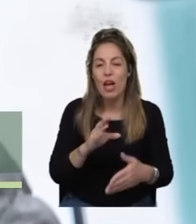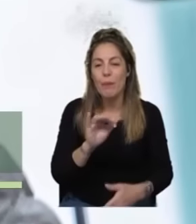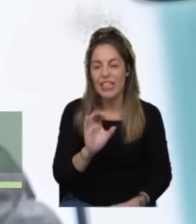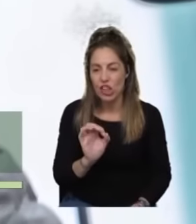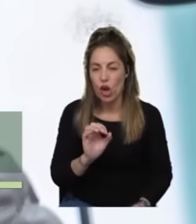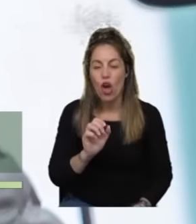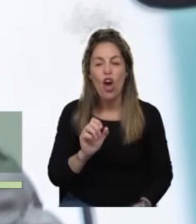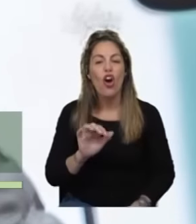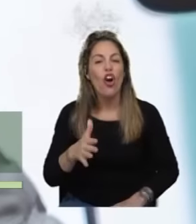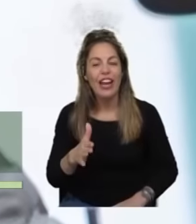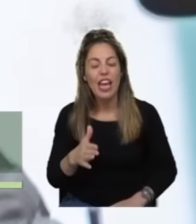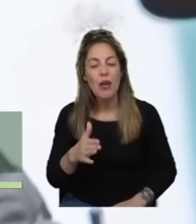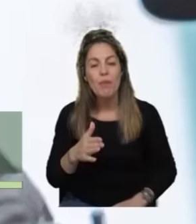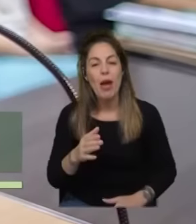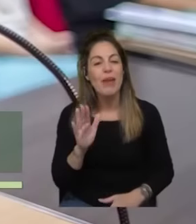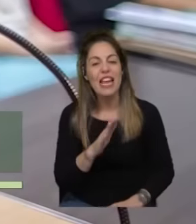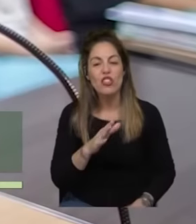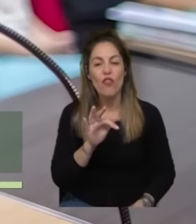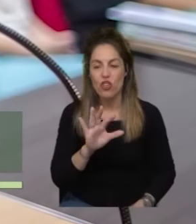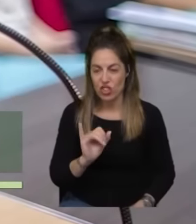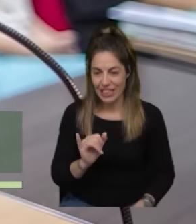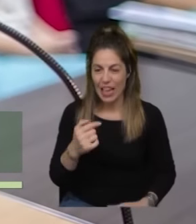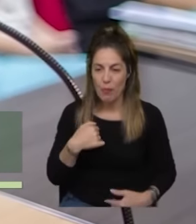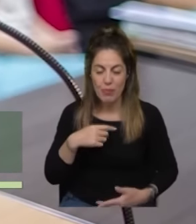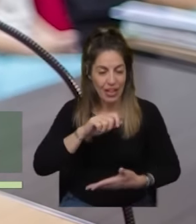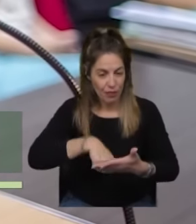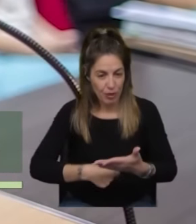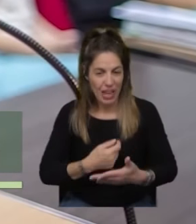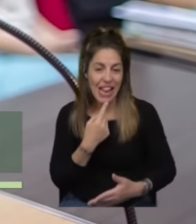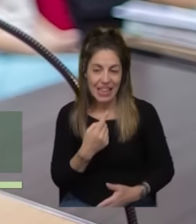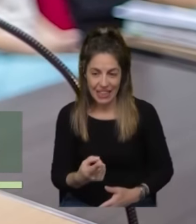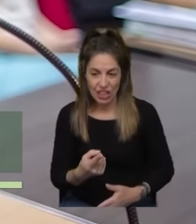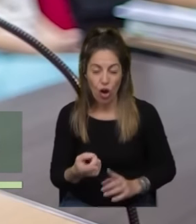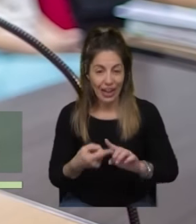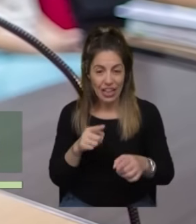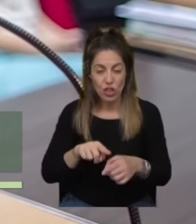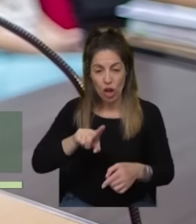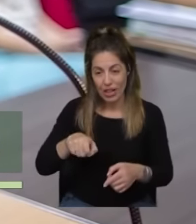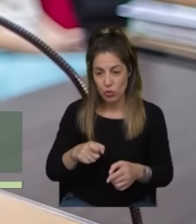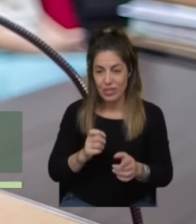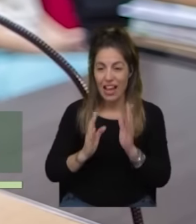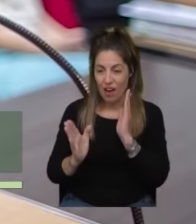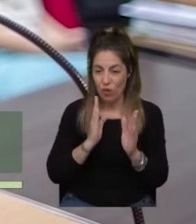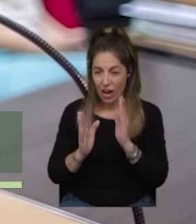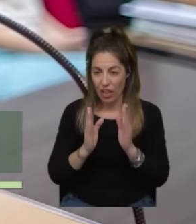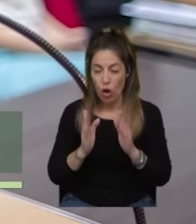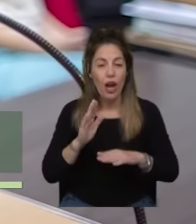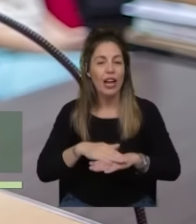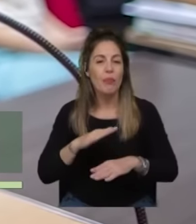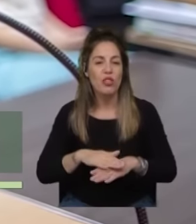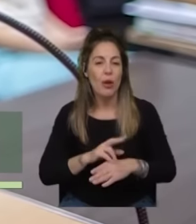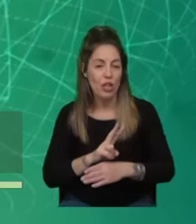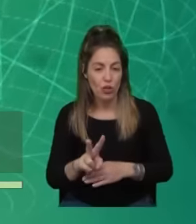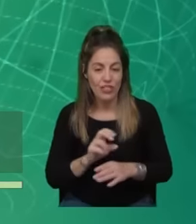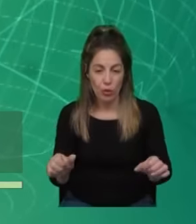amenazó Fossati a mí para que firme, dijo el presidiario a Crónicas del Este en referencia a su ex abogado Marcos Prieto, a cargo de su defensa cuando se